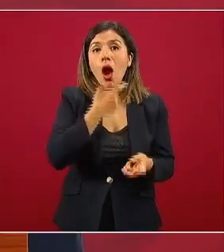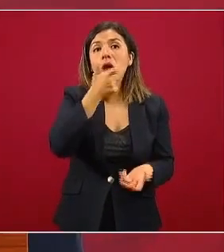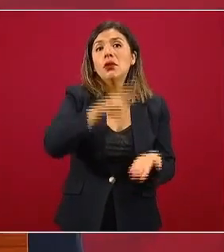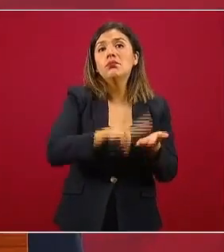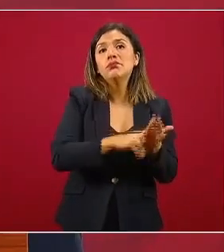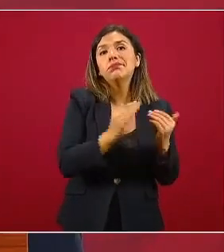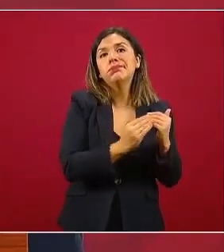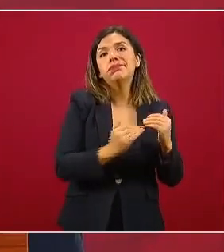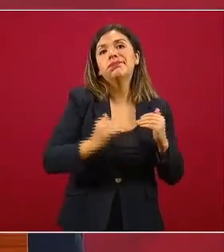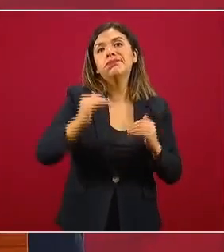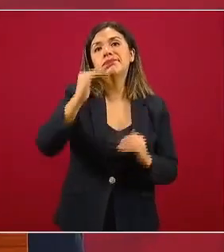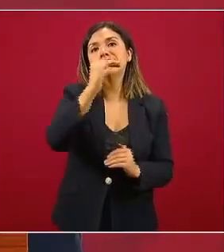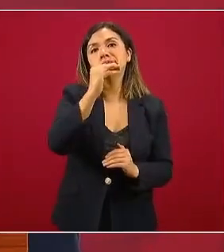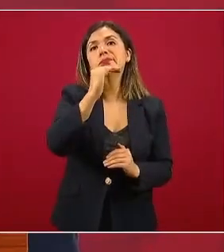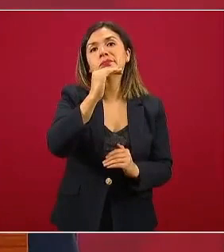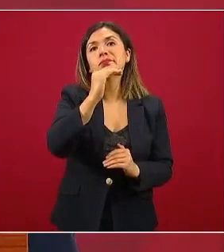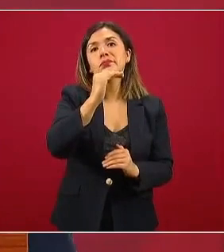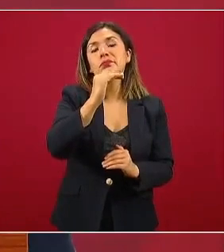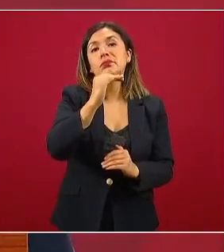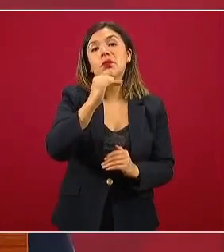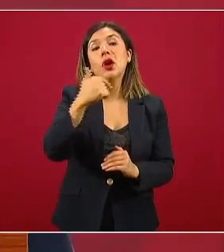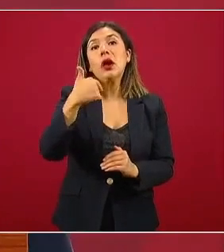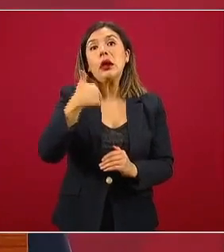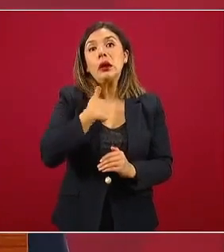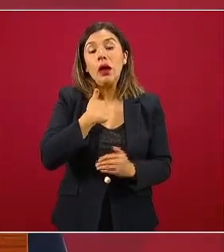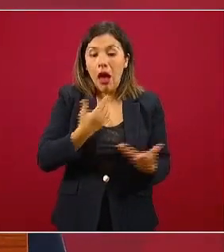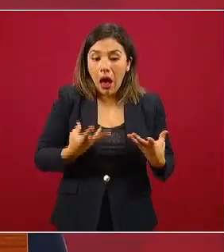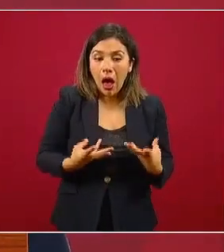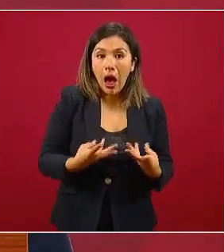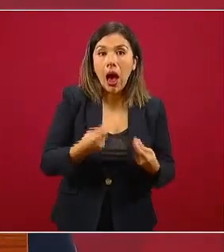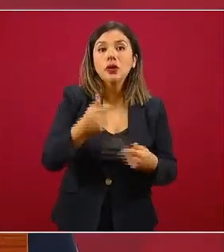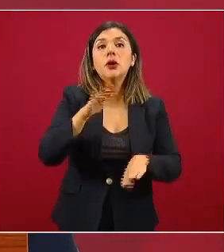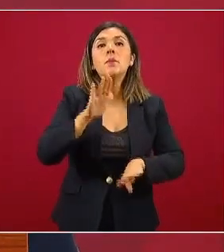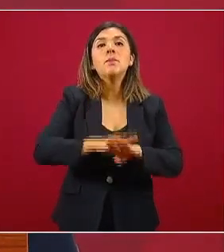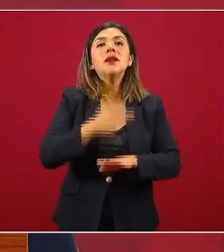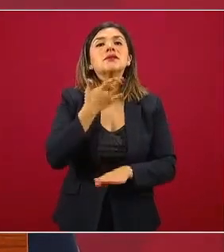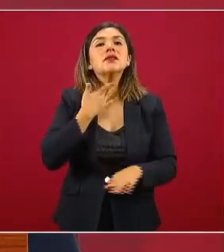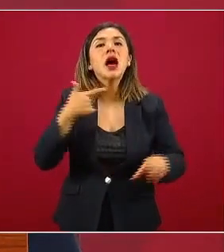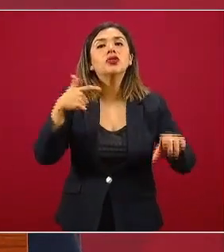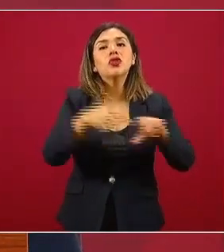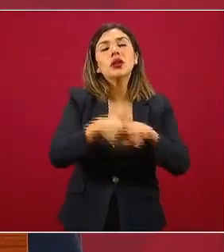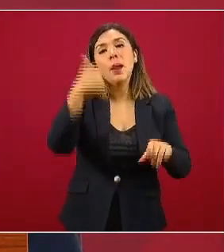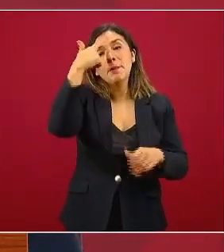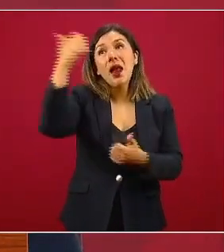precio y nos cuesta más la gasolina que se importa.